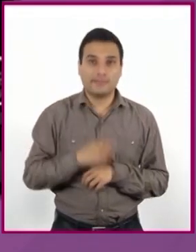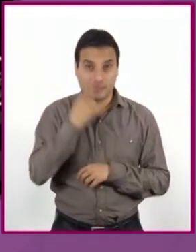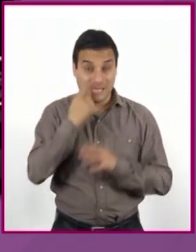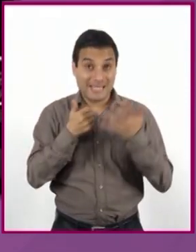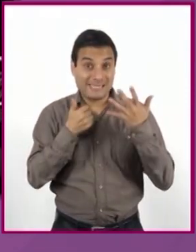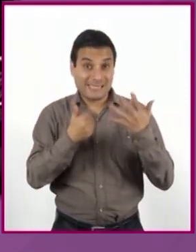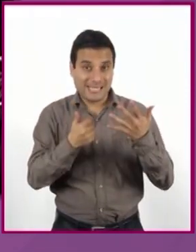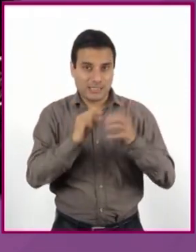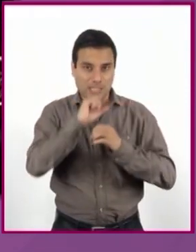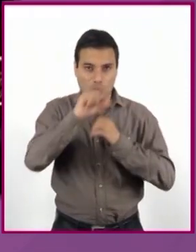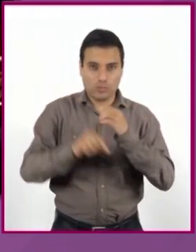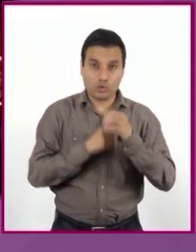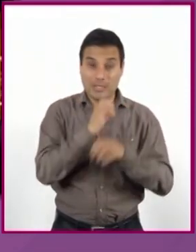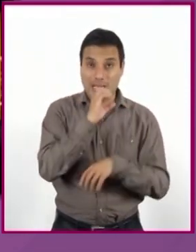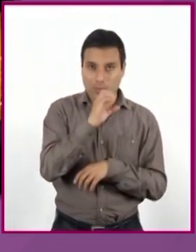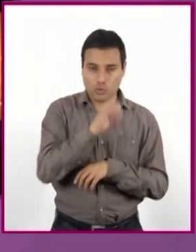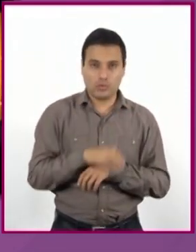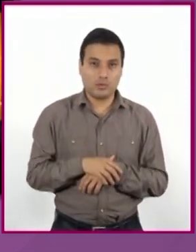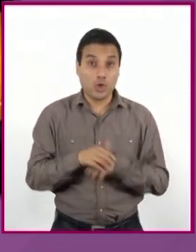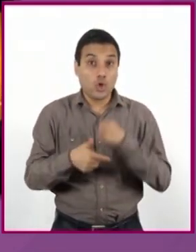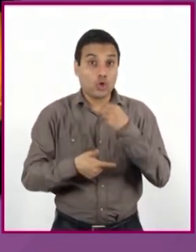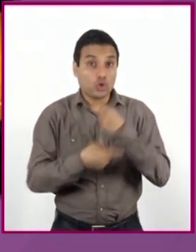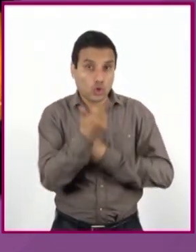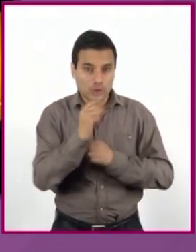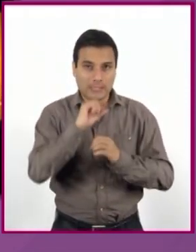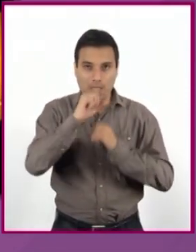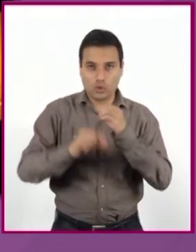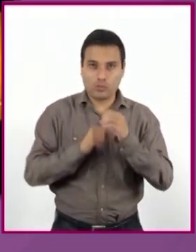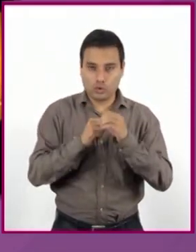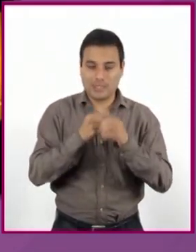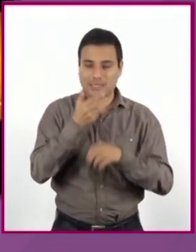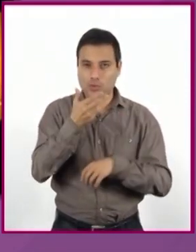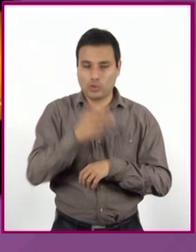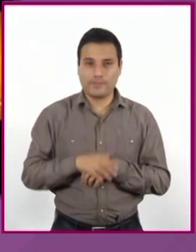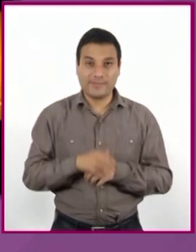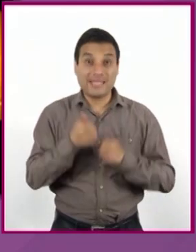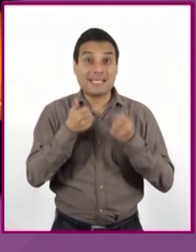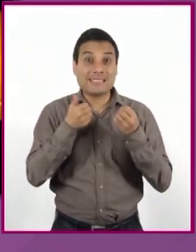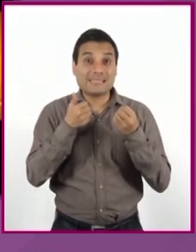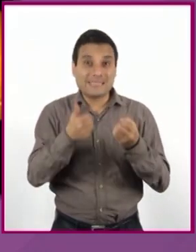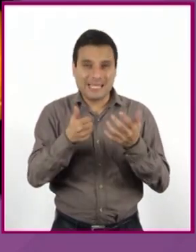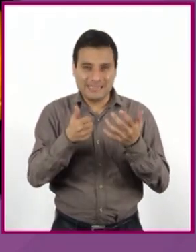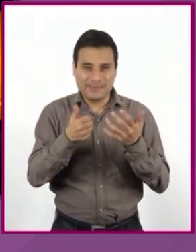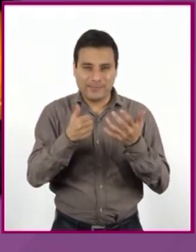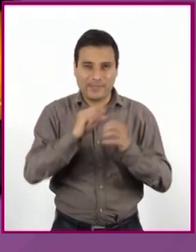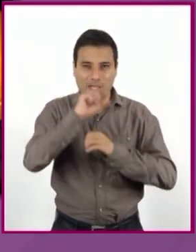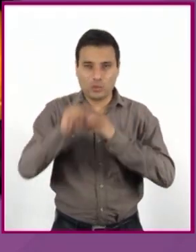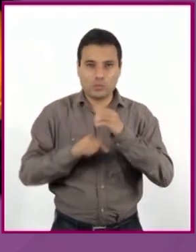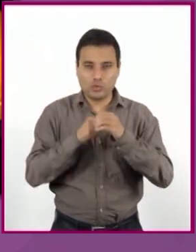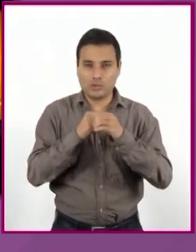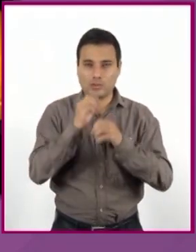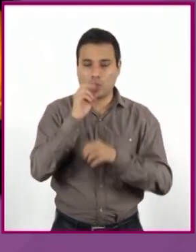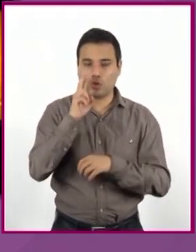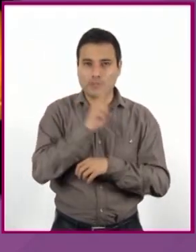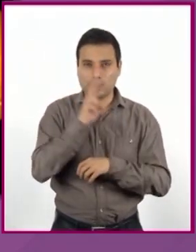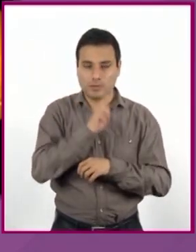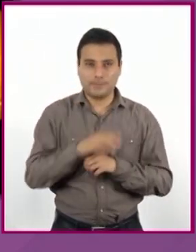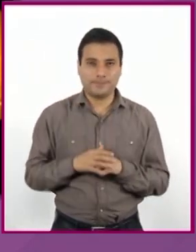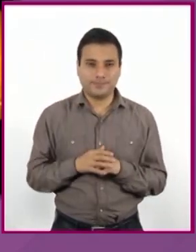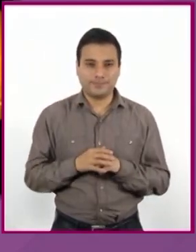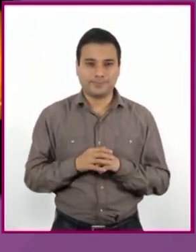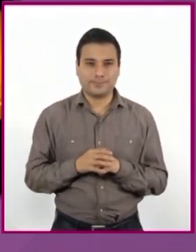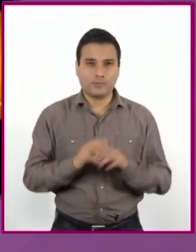átomos de carbono, los 12 átomos de hidrógeno y los 6 átomos de oxígeno. En las